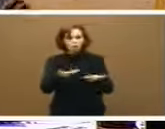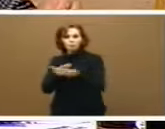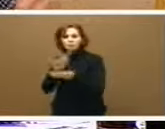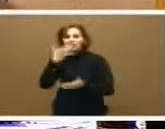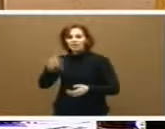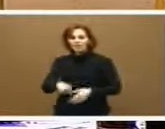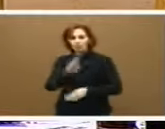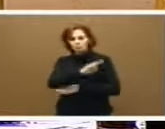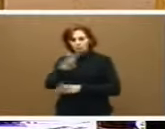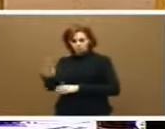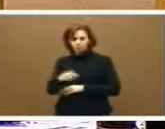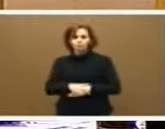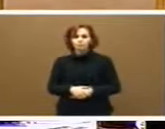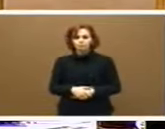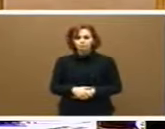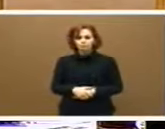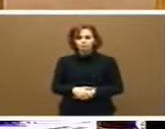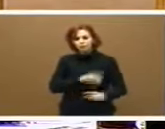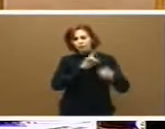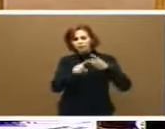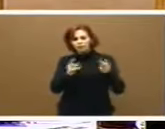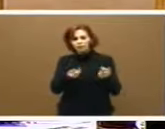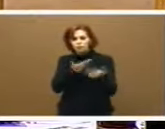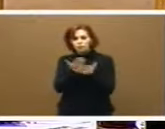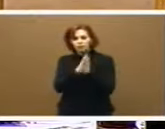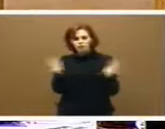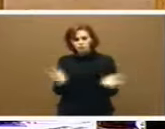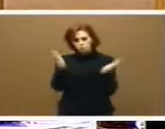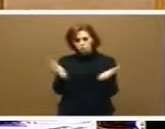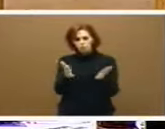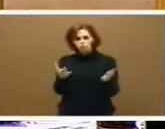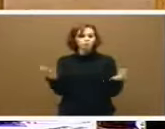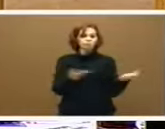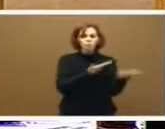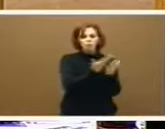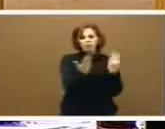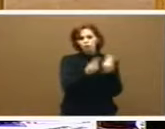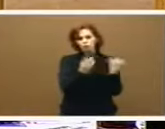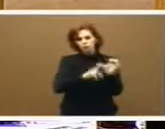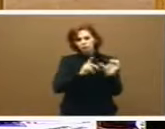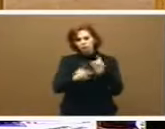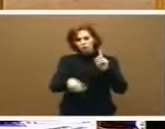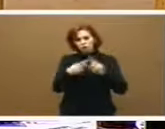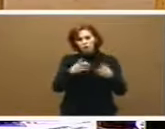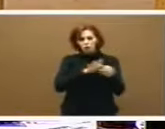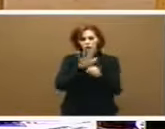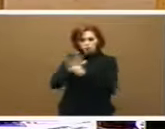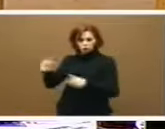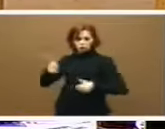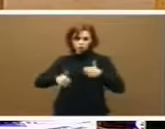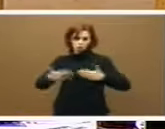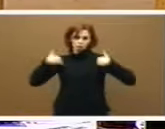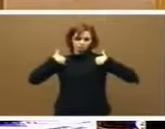Parlamentario Popular de Extremadura Unida. Tercera propuesta de impulso, instando a la Junta de Extremadura que, en el ámbito de las competencias